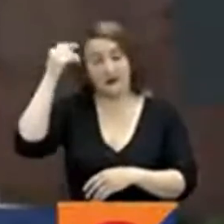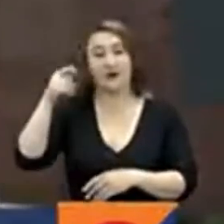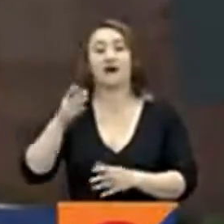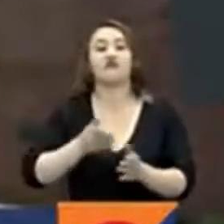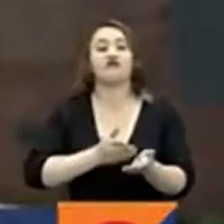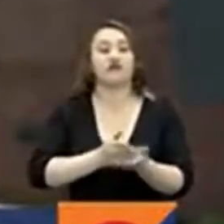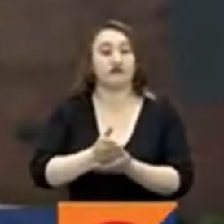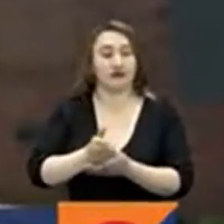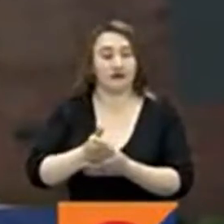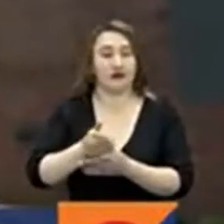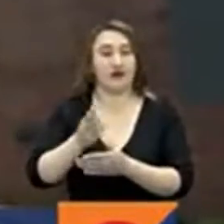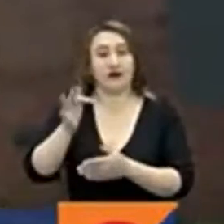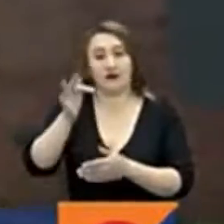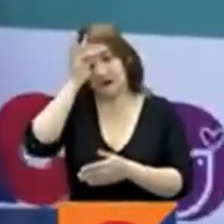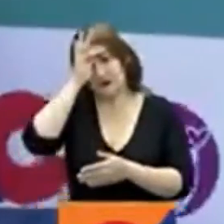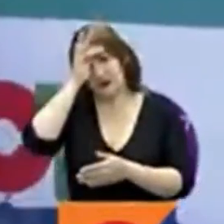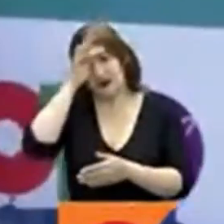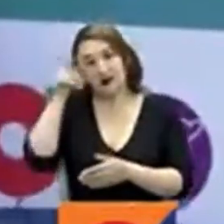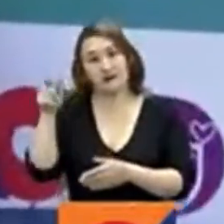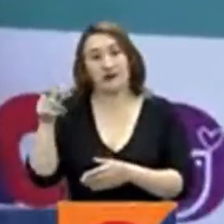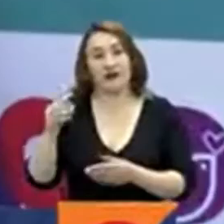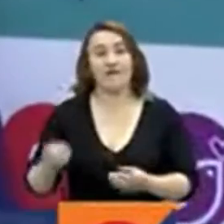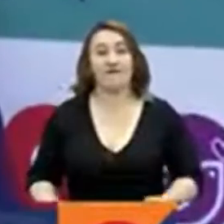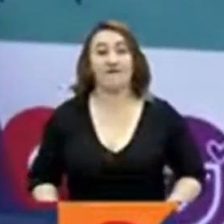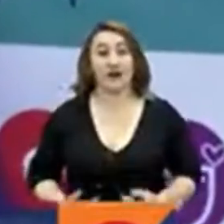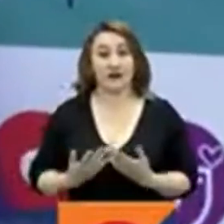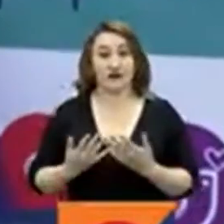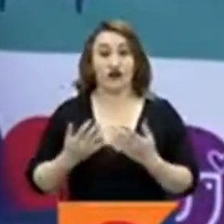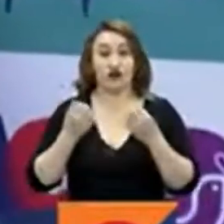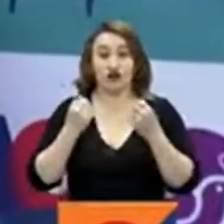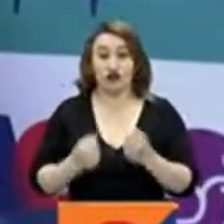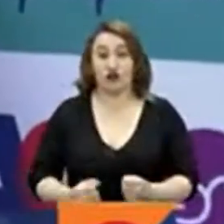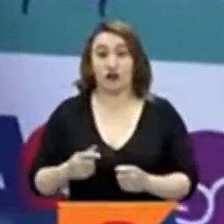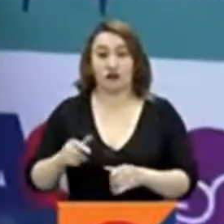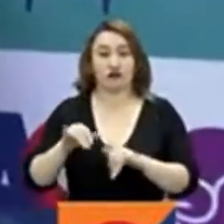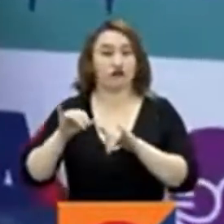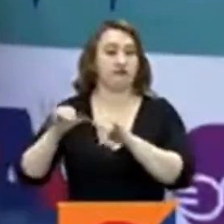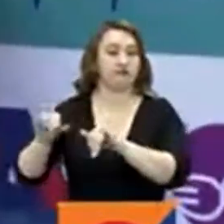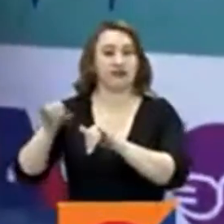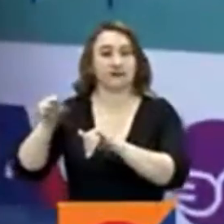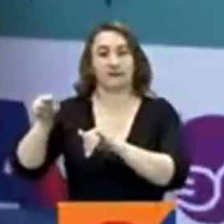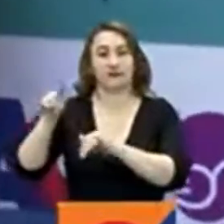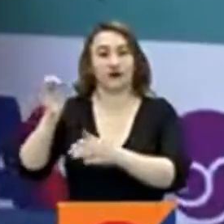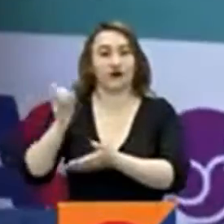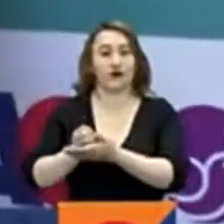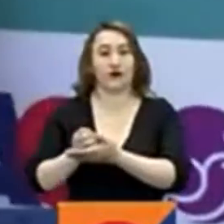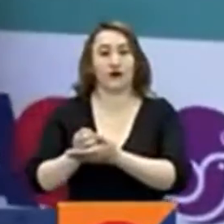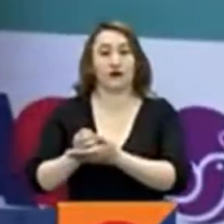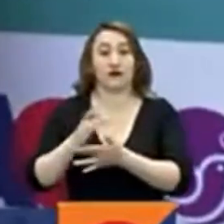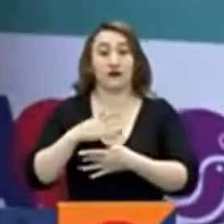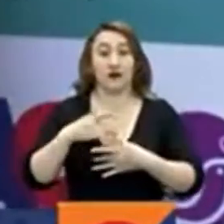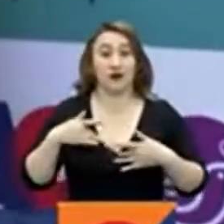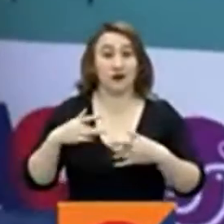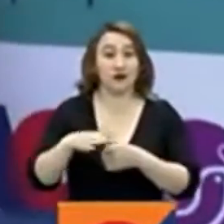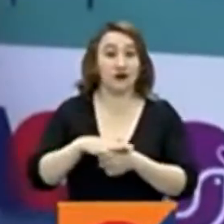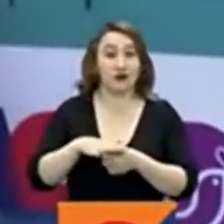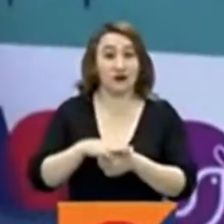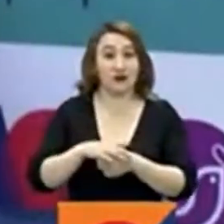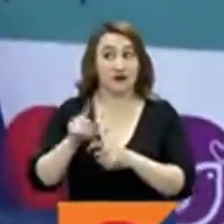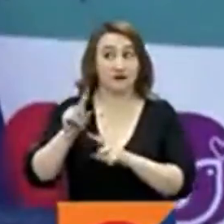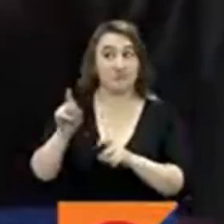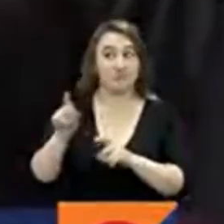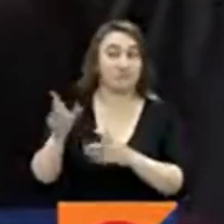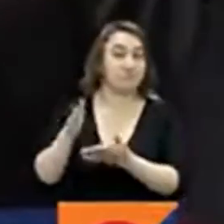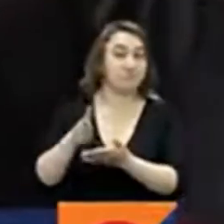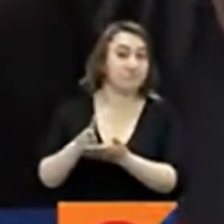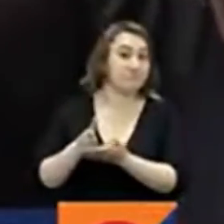clínica del Rosario de Medellín. Una infección severa obligó a su reclusión en el centro médico y su estado de salud es por ahora estable